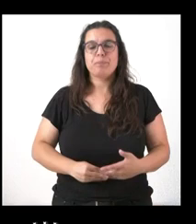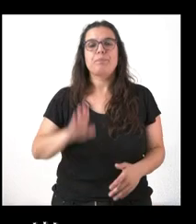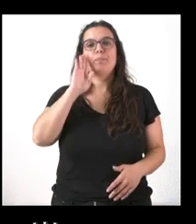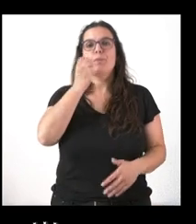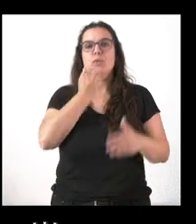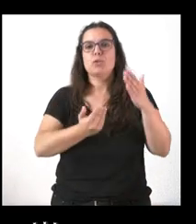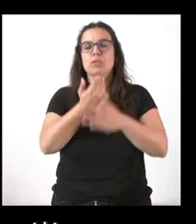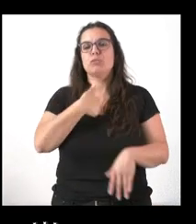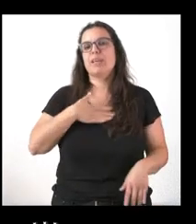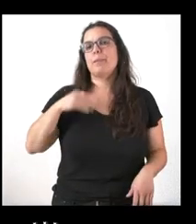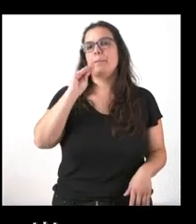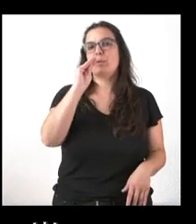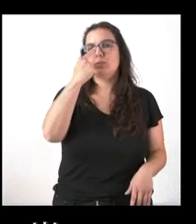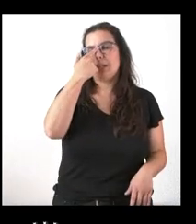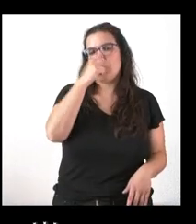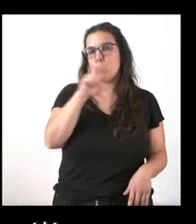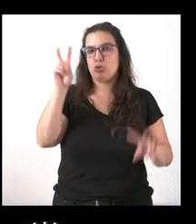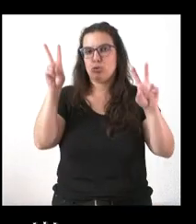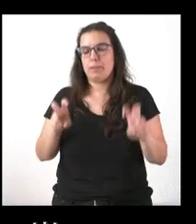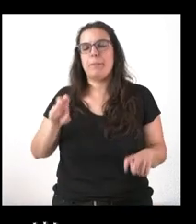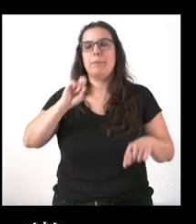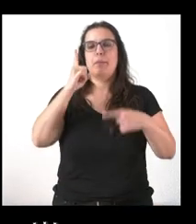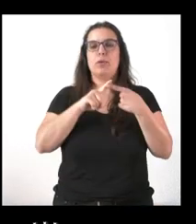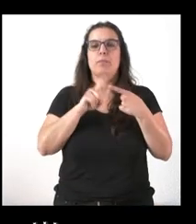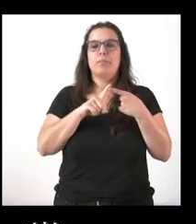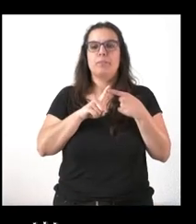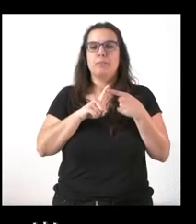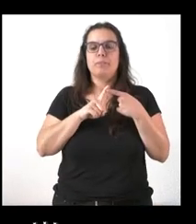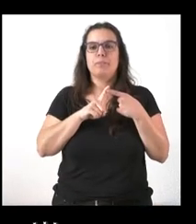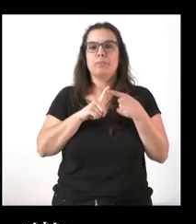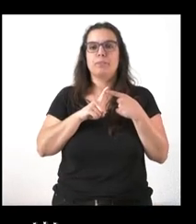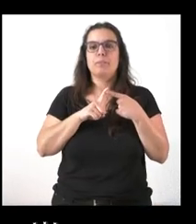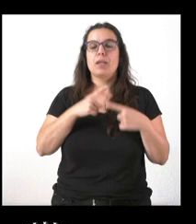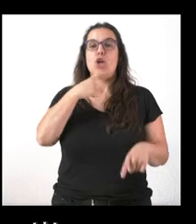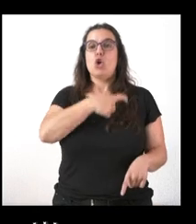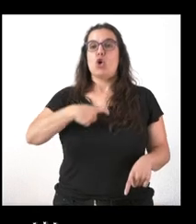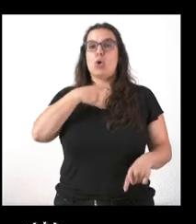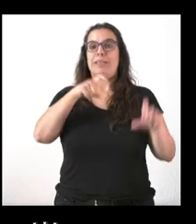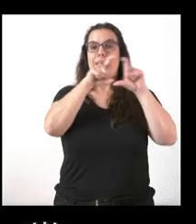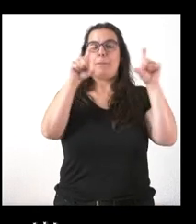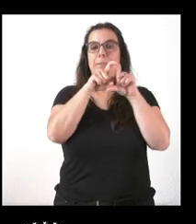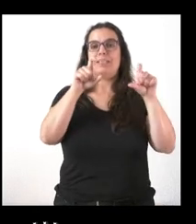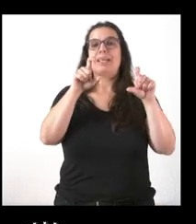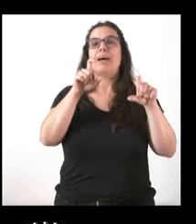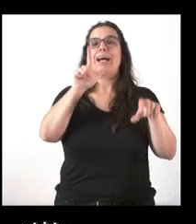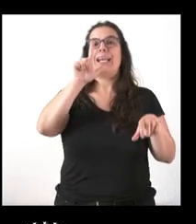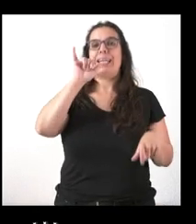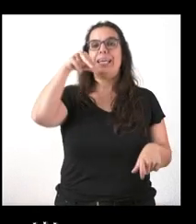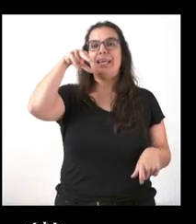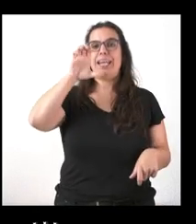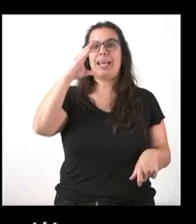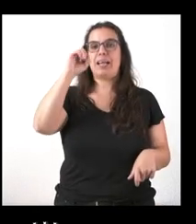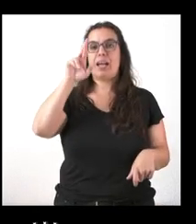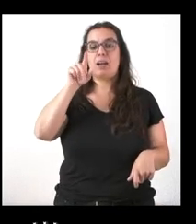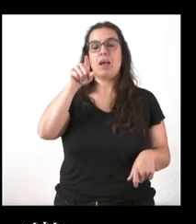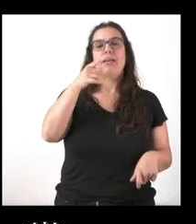Quería preguntarle por dos cuestiones la primera el comité de empresa de linecar ha elevado una